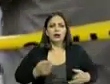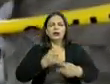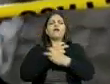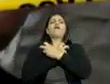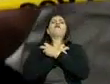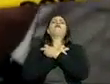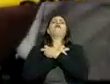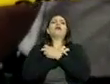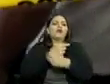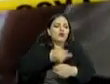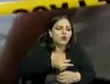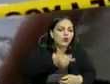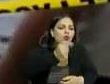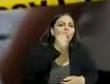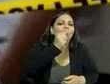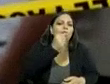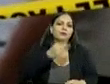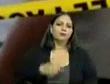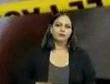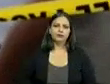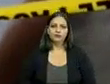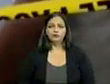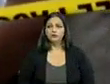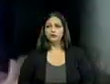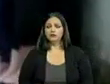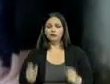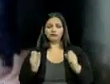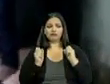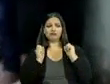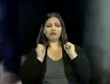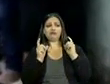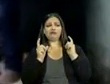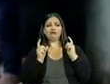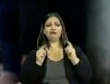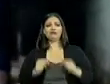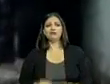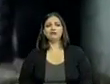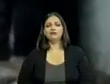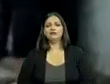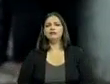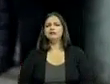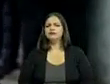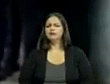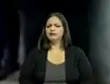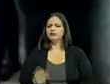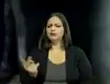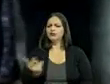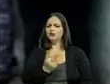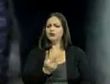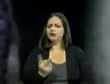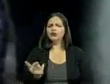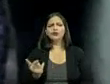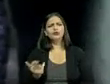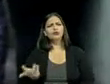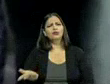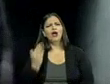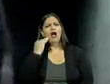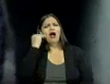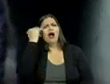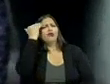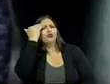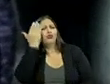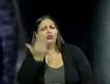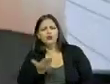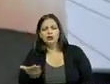de ver, que hay este tipo de cosas. Es que la pareja de adultos mayores, ella de 66 y él de